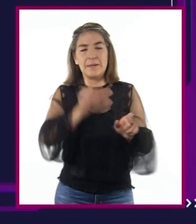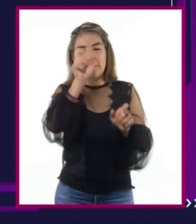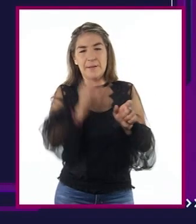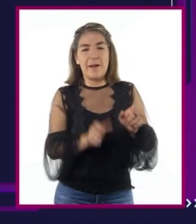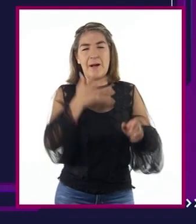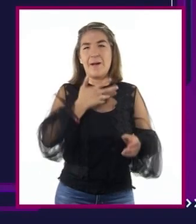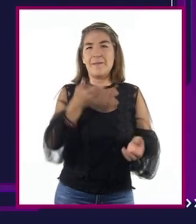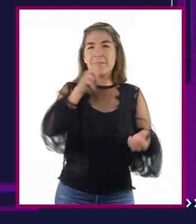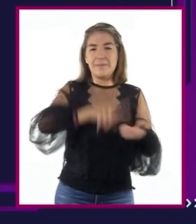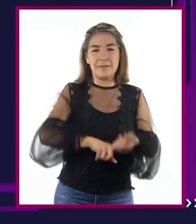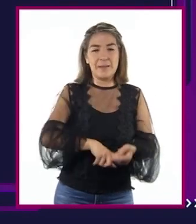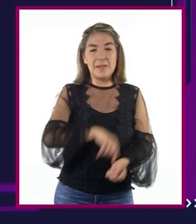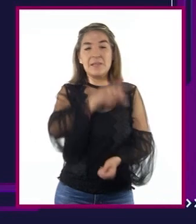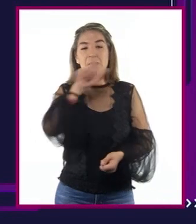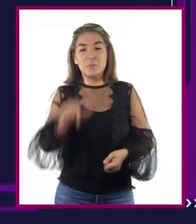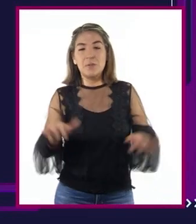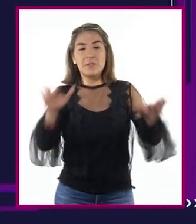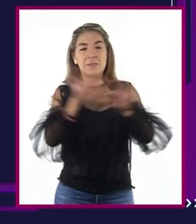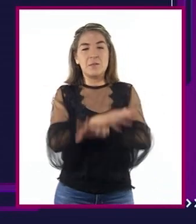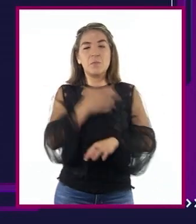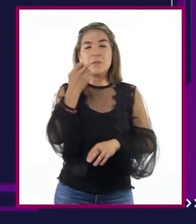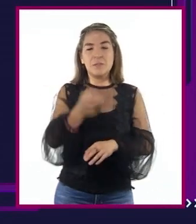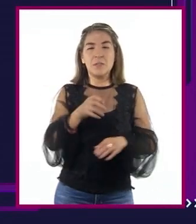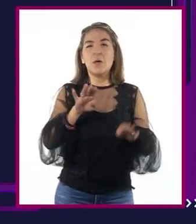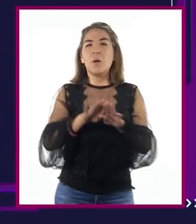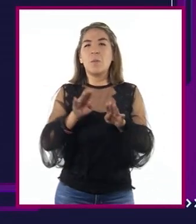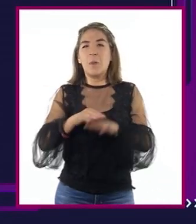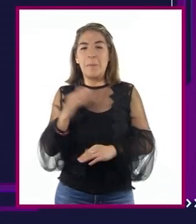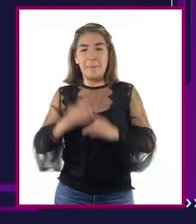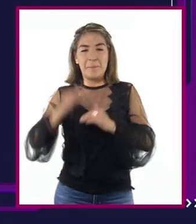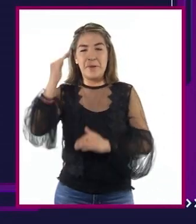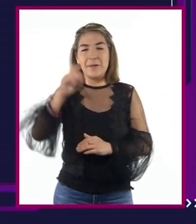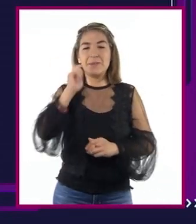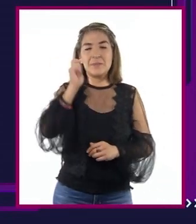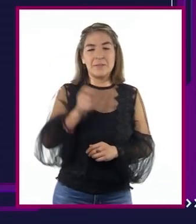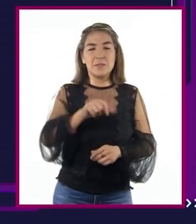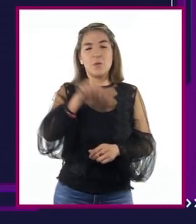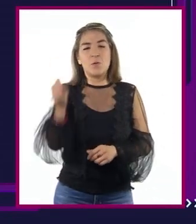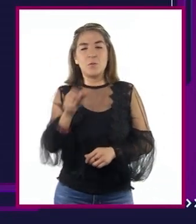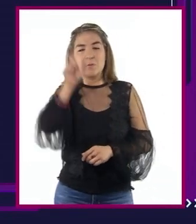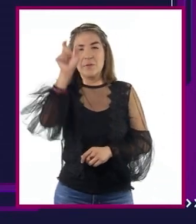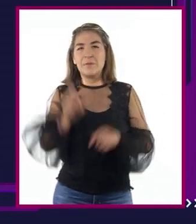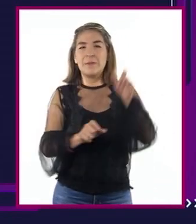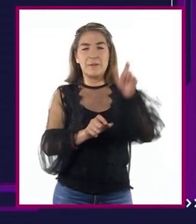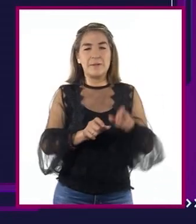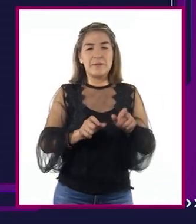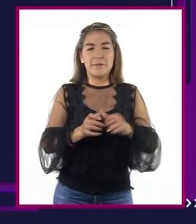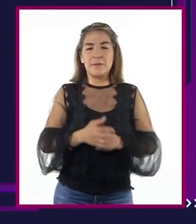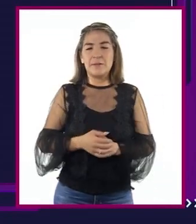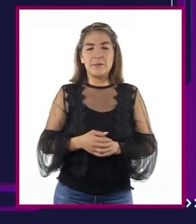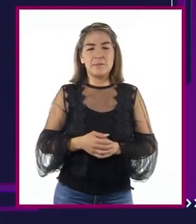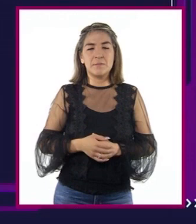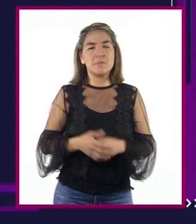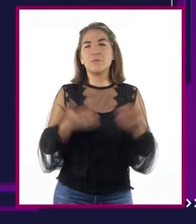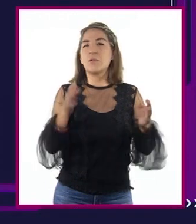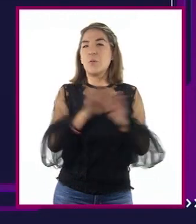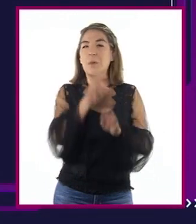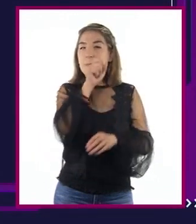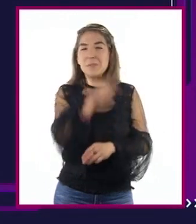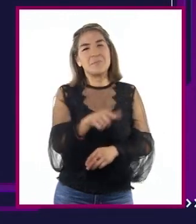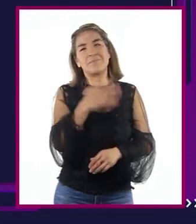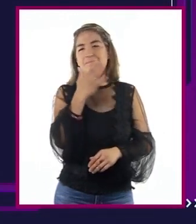aparece y al convertirse en un límite inferior del siguiente intervalo ya no se cuenta en